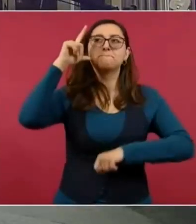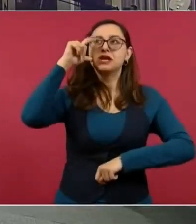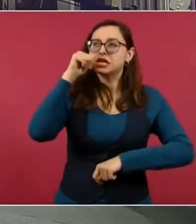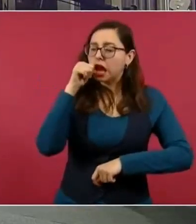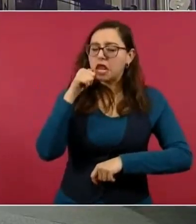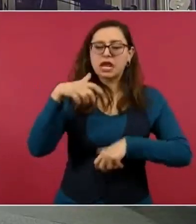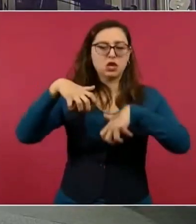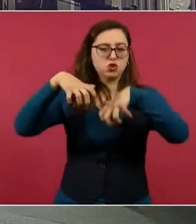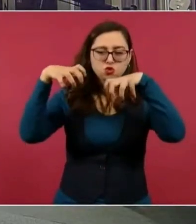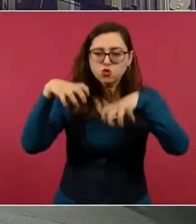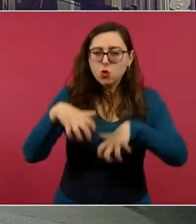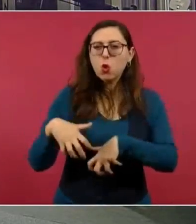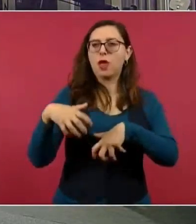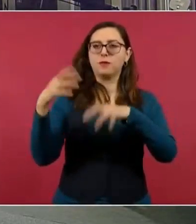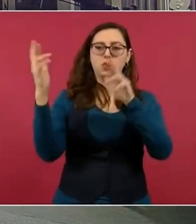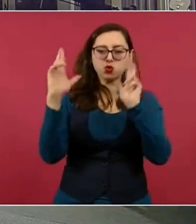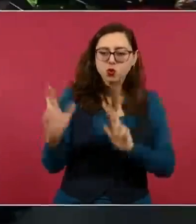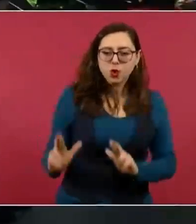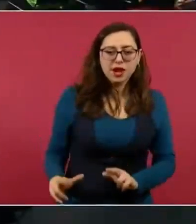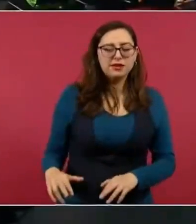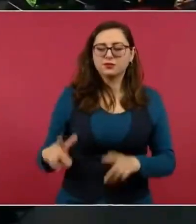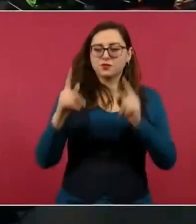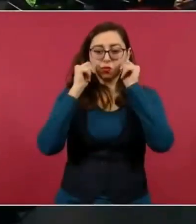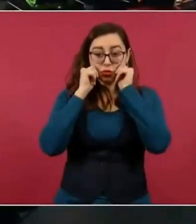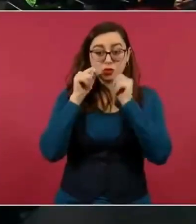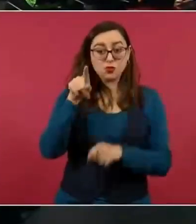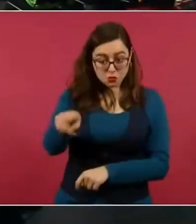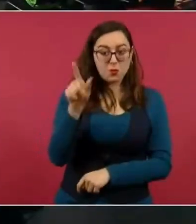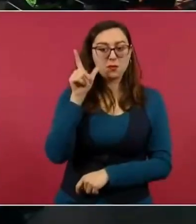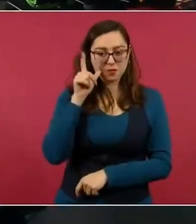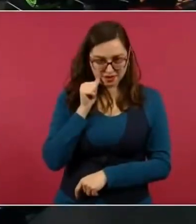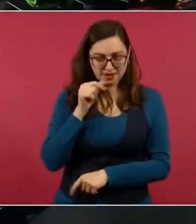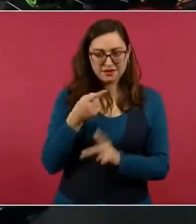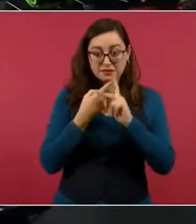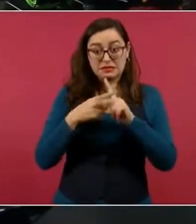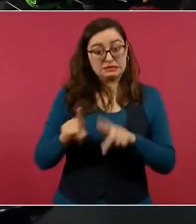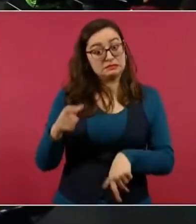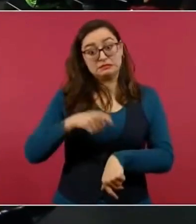Lampagué, usted empieza mañana. Es que si no, ya no llego.